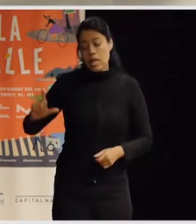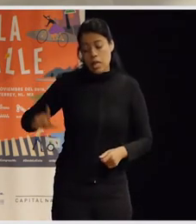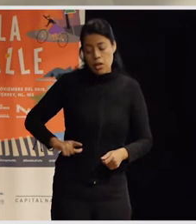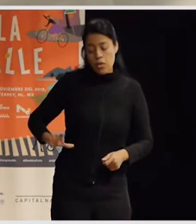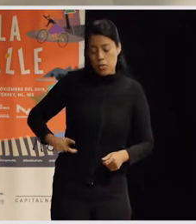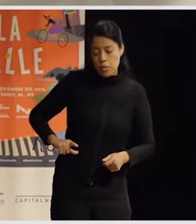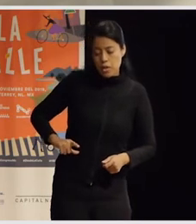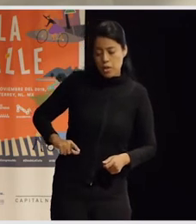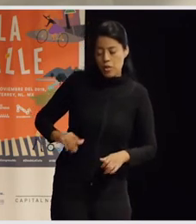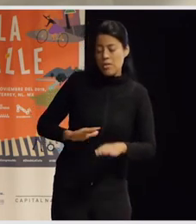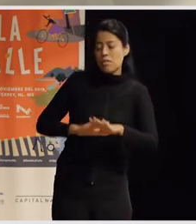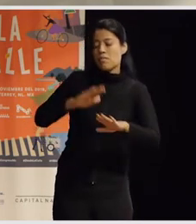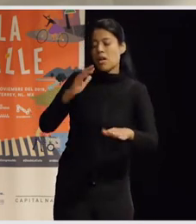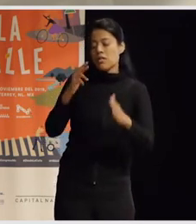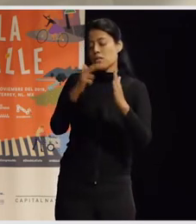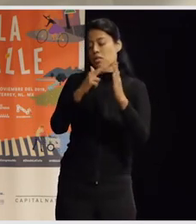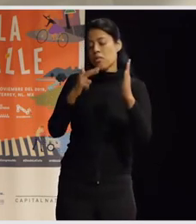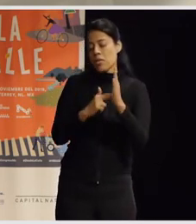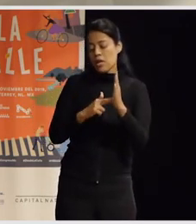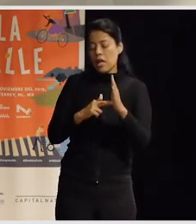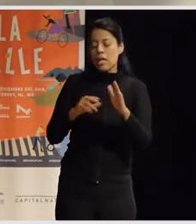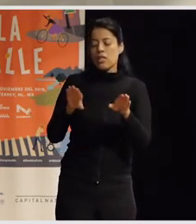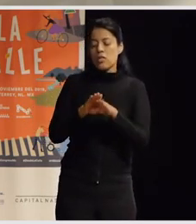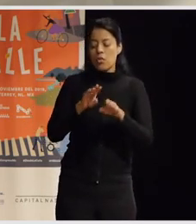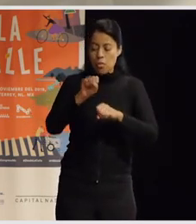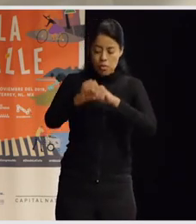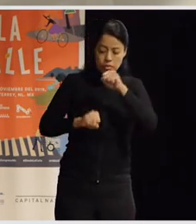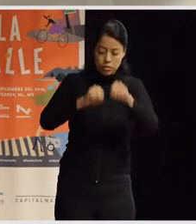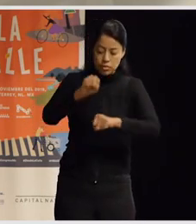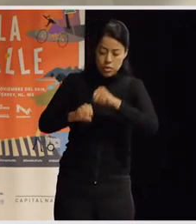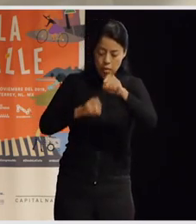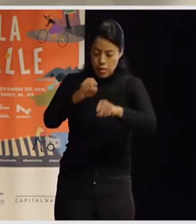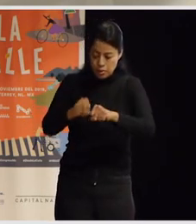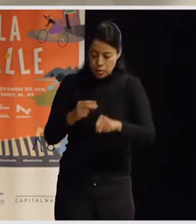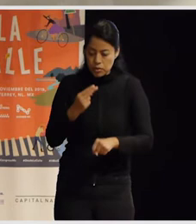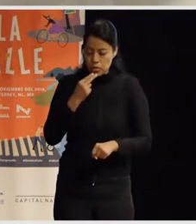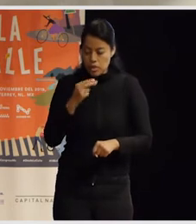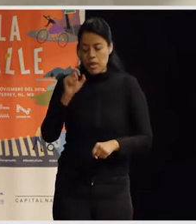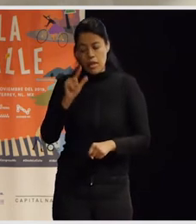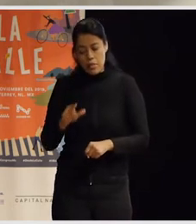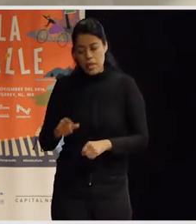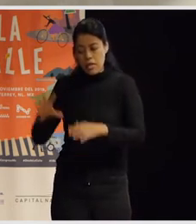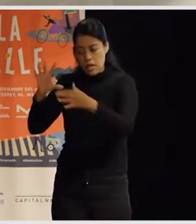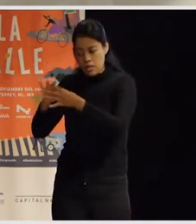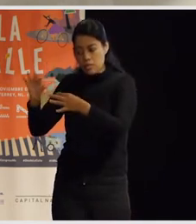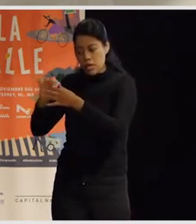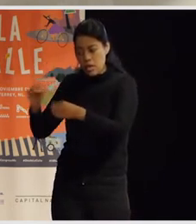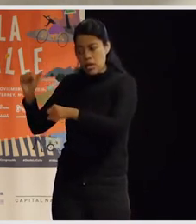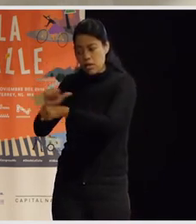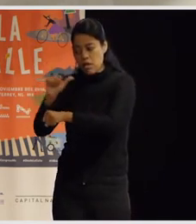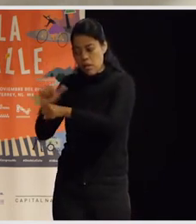es más sobre reglas de conducir en bicicleta y también hacia hacer los conductores de los vehículos no solo para los ciclistas